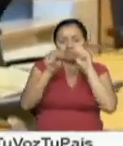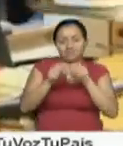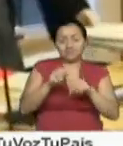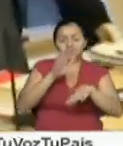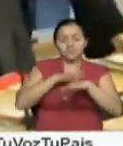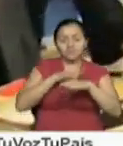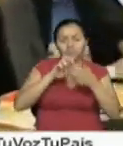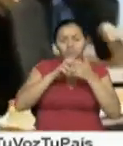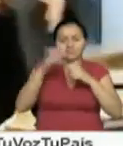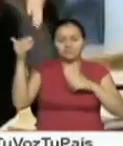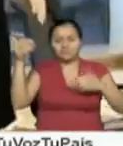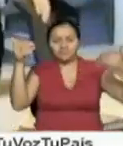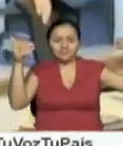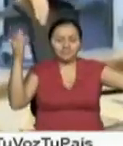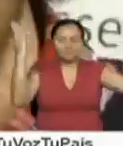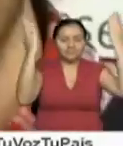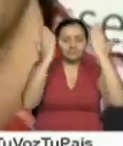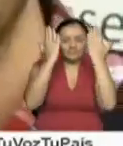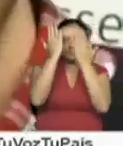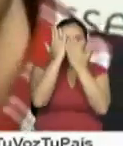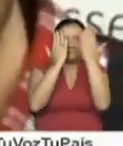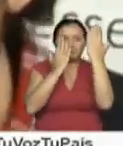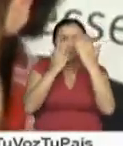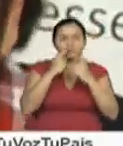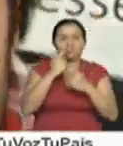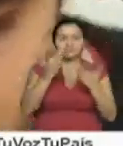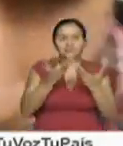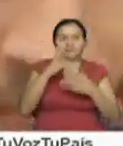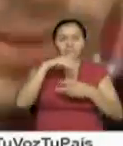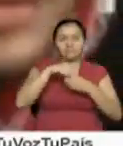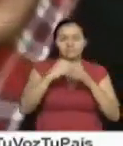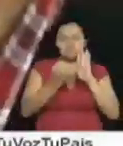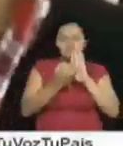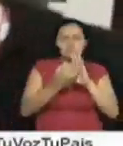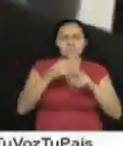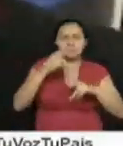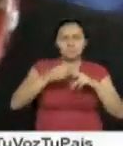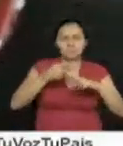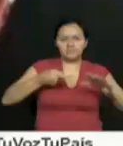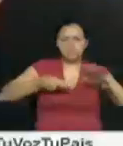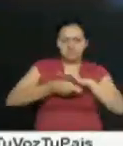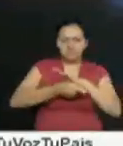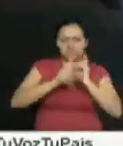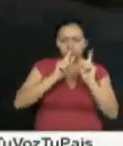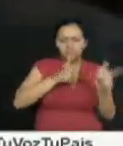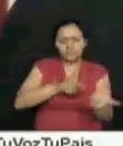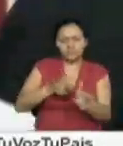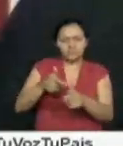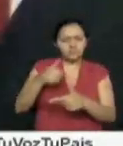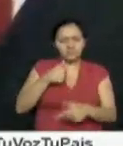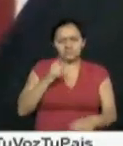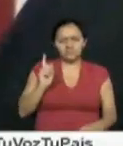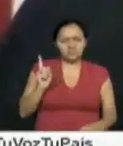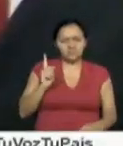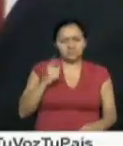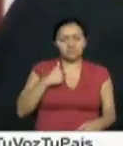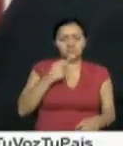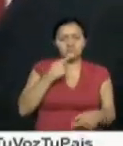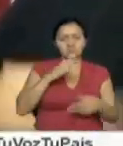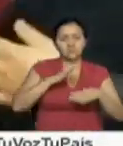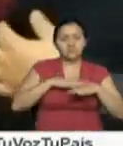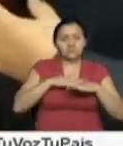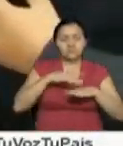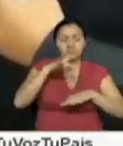a los montajes que circularon en la red social en los que se le identificaba como asesino o terrorista. Según el fallo de la